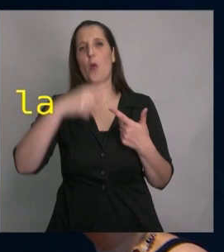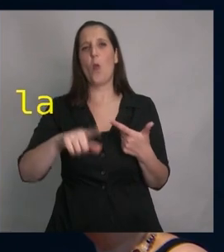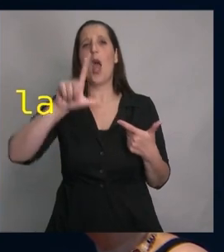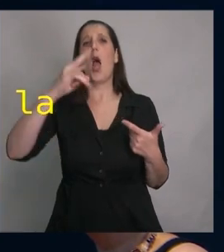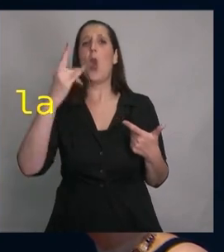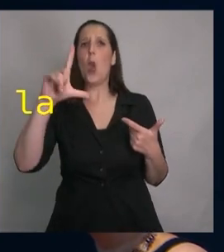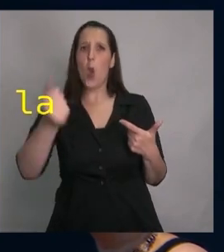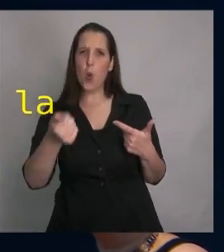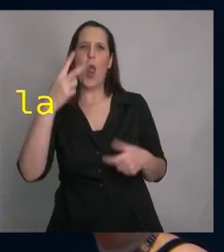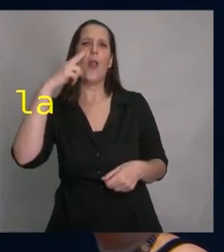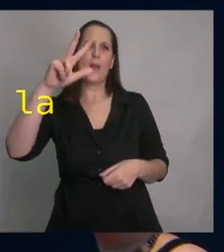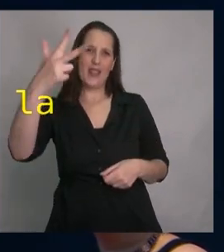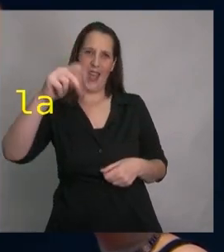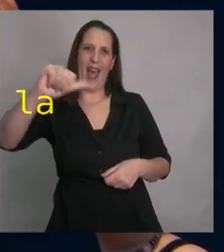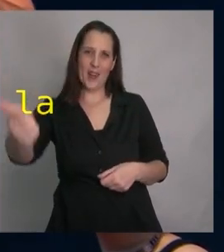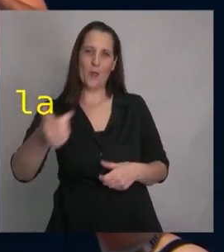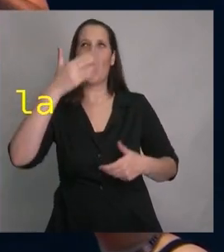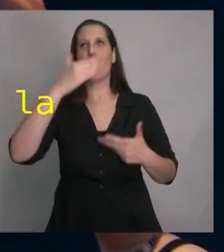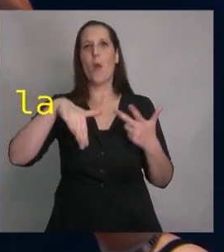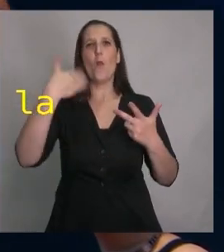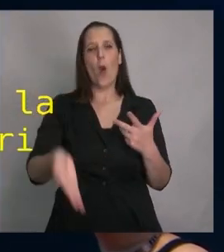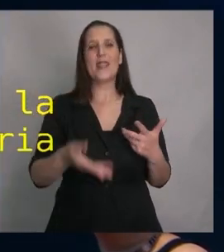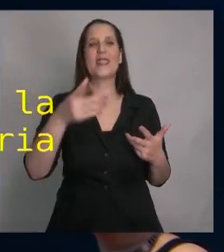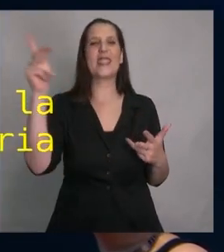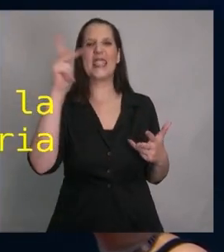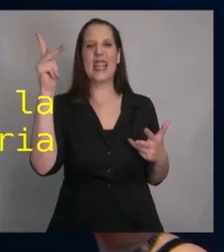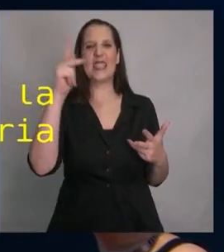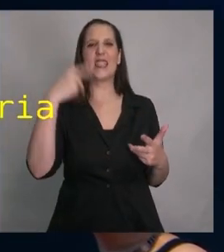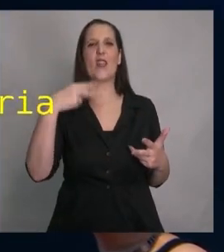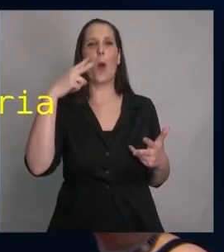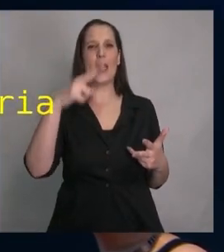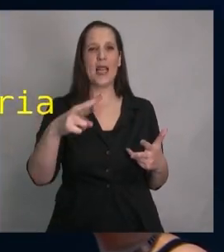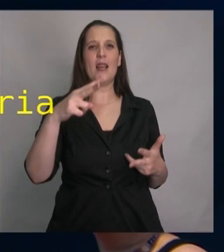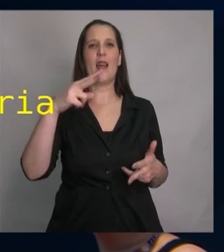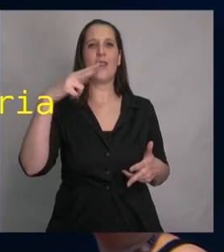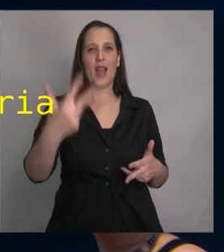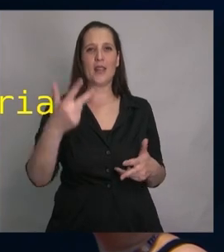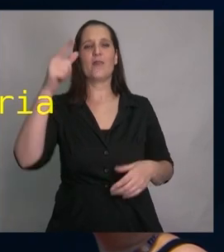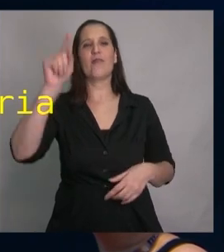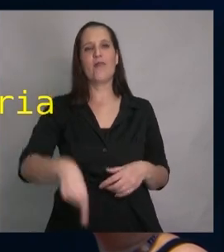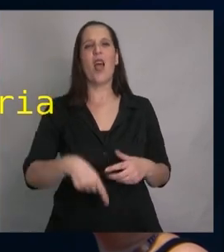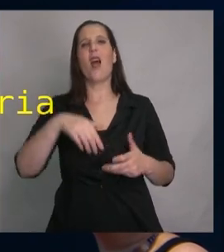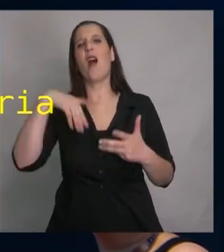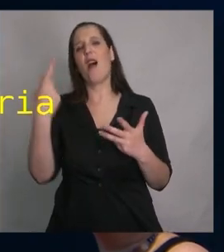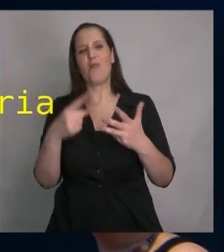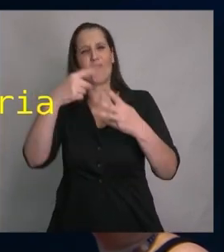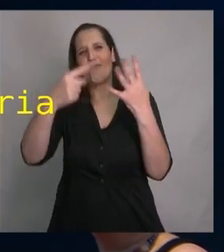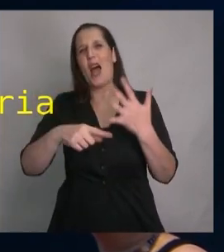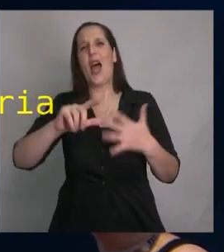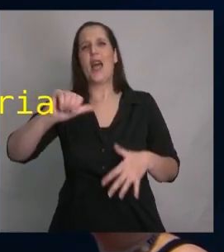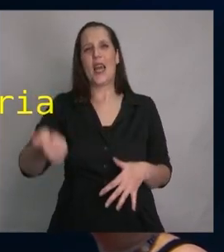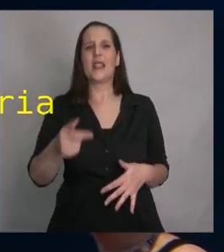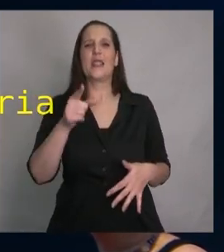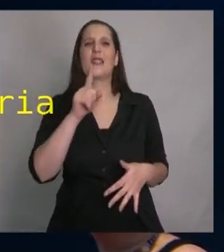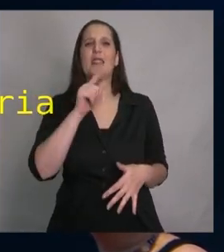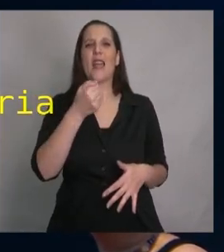2003, después la victoria de Tabaré Vázquez en 2004, después la victoria en 2005 de Rafael